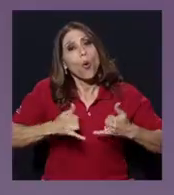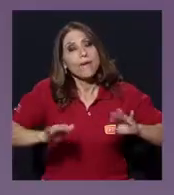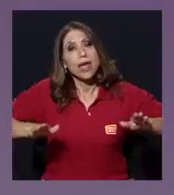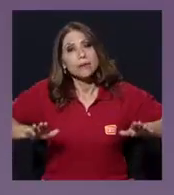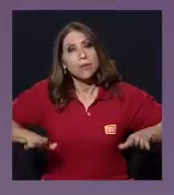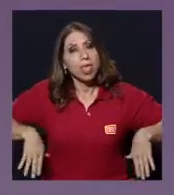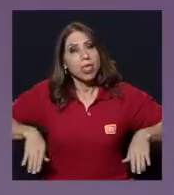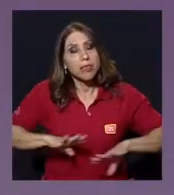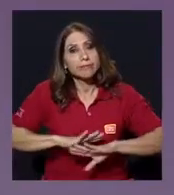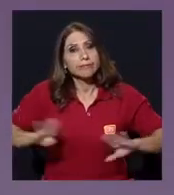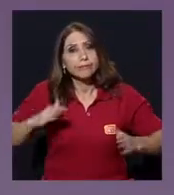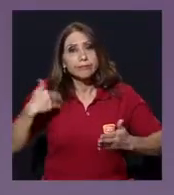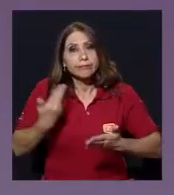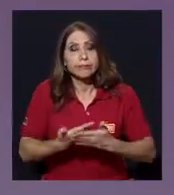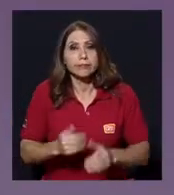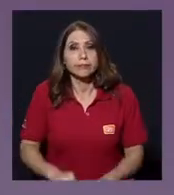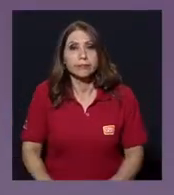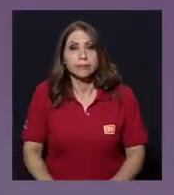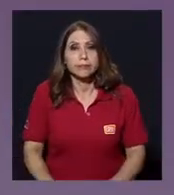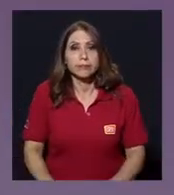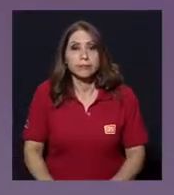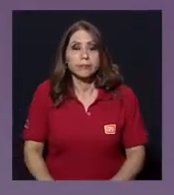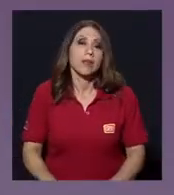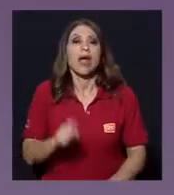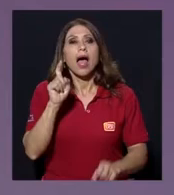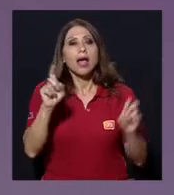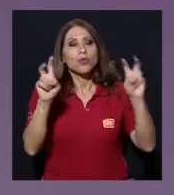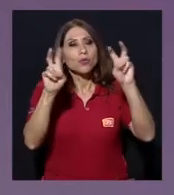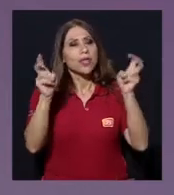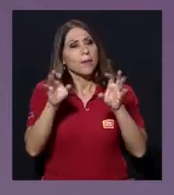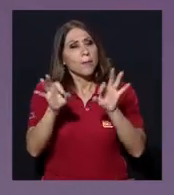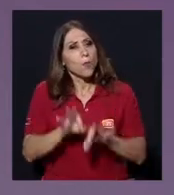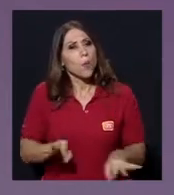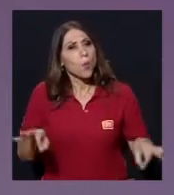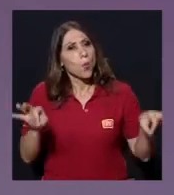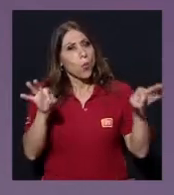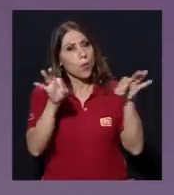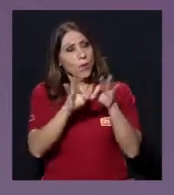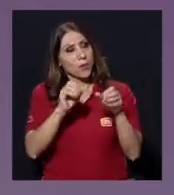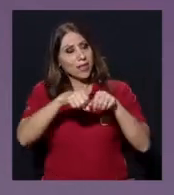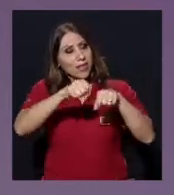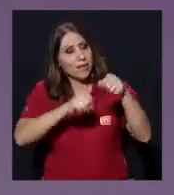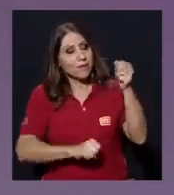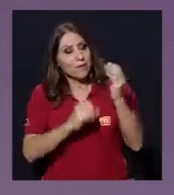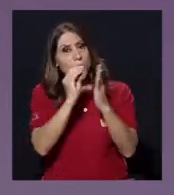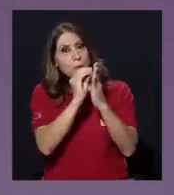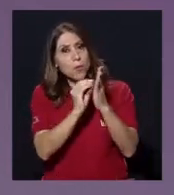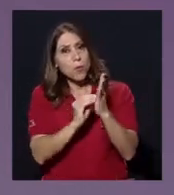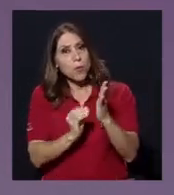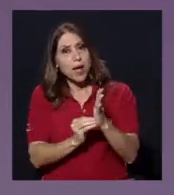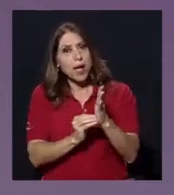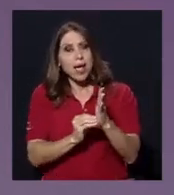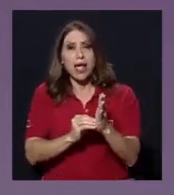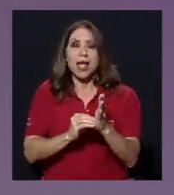Hay un tema muy relevante dentro de este manifiesto, que es el del Estado